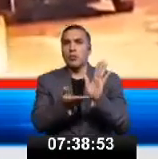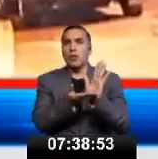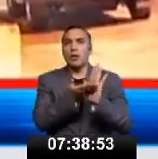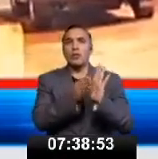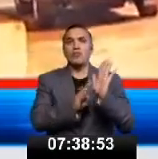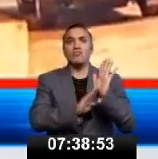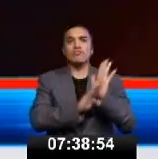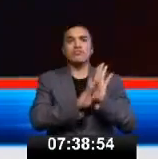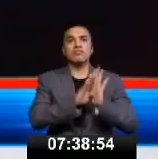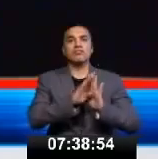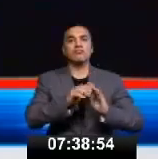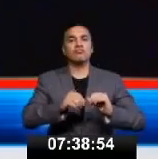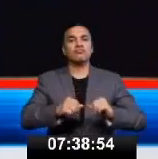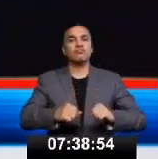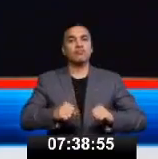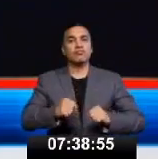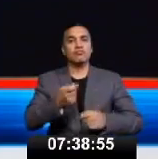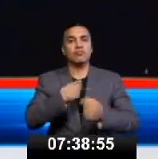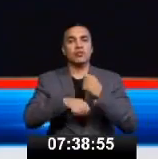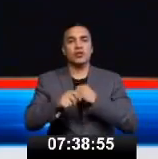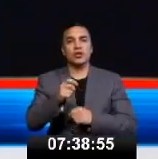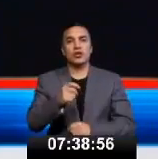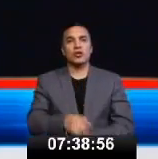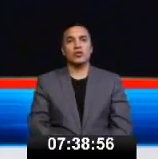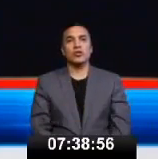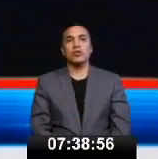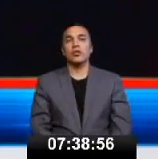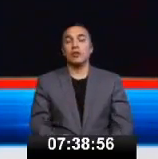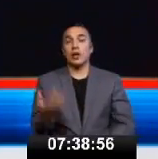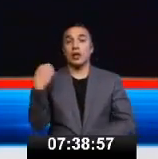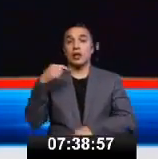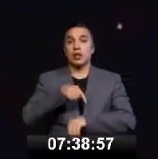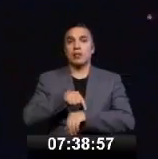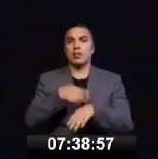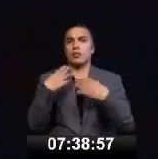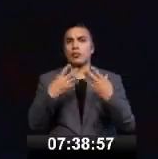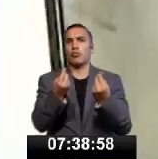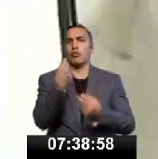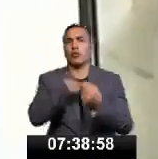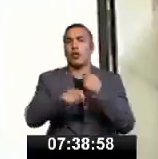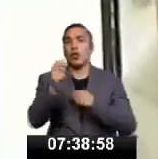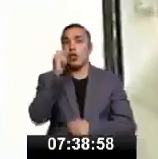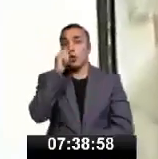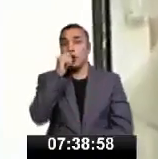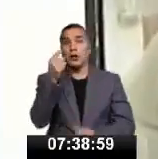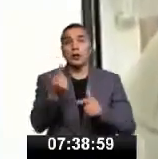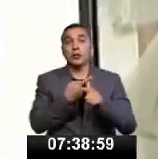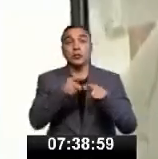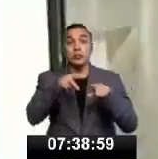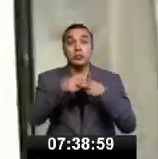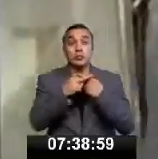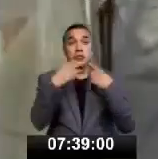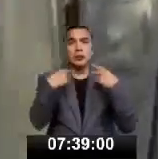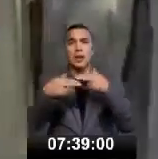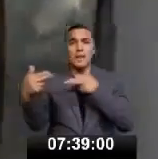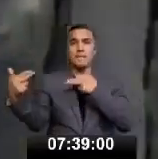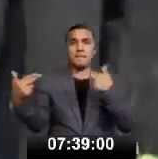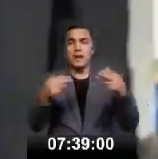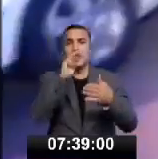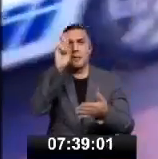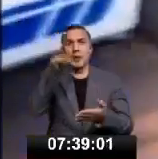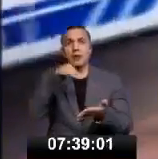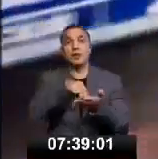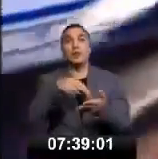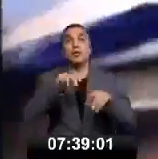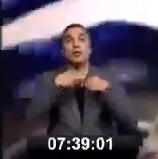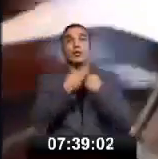en el mundo del AMPA. Un tiempo atrás envió gran cantidad de droga en una embarcación. Así se inició una sangrienta guerra en Manabí con la